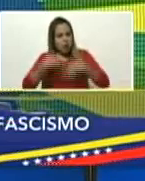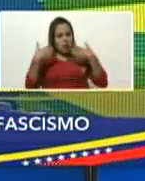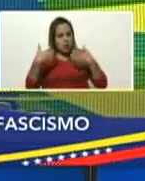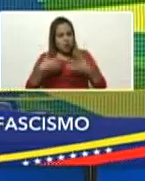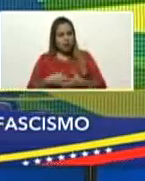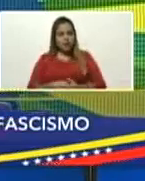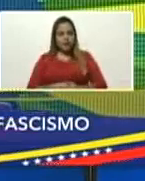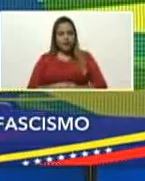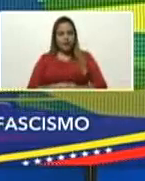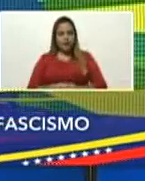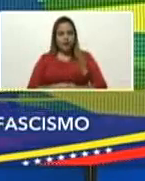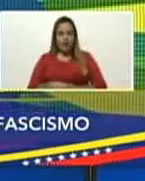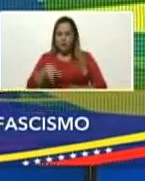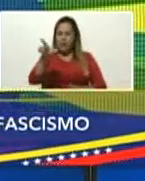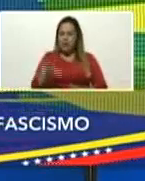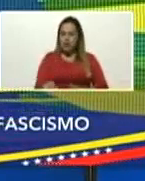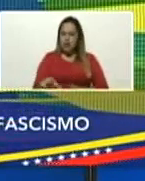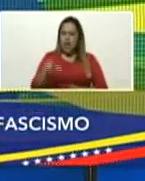Recientemente Macri